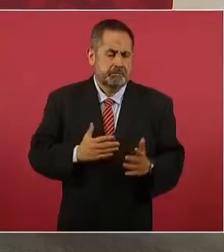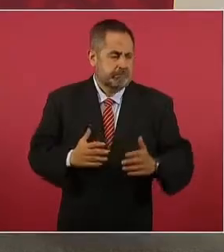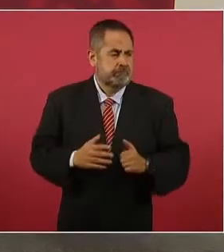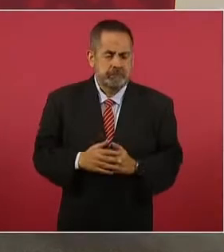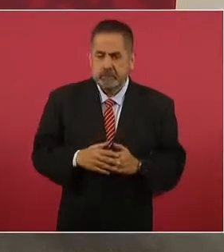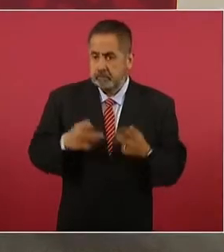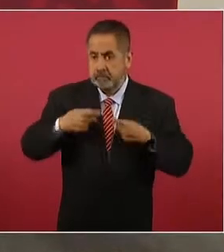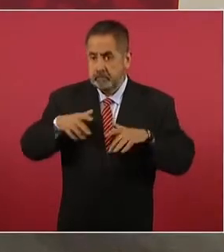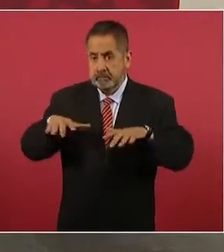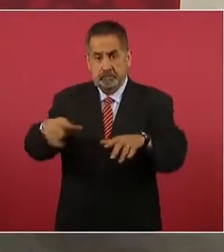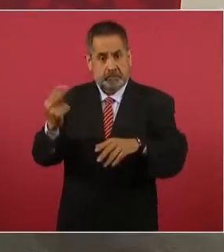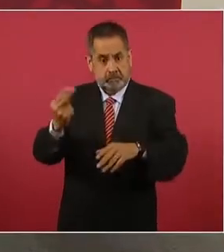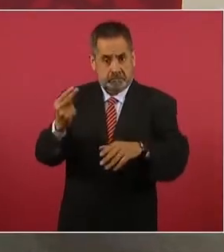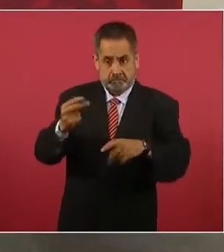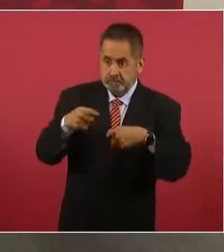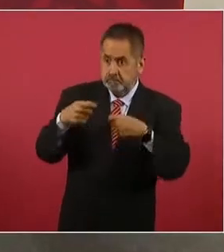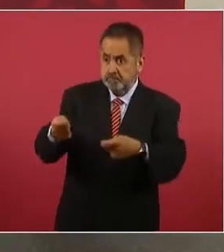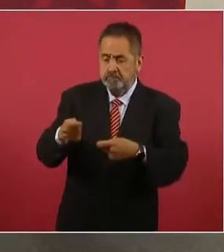para el pueblo.